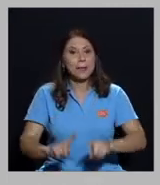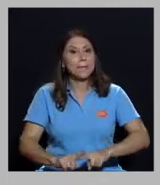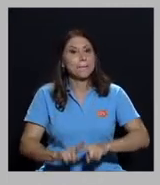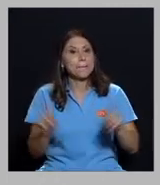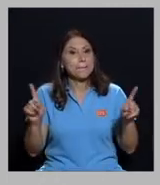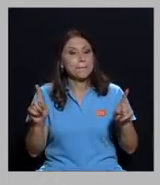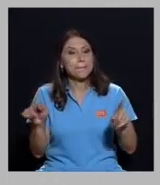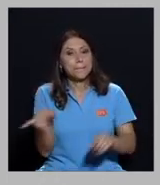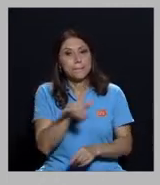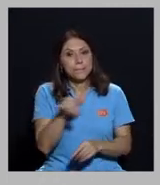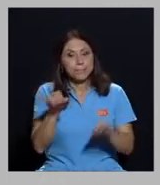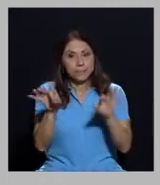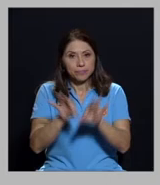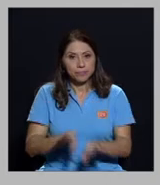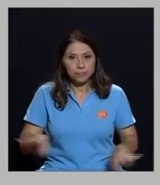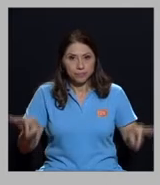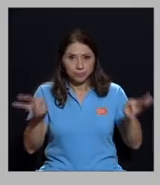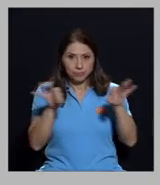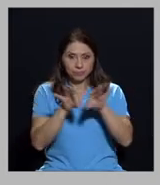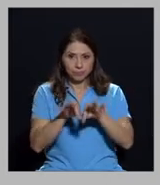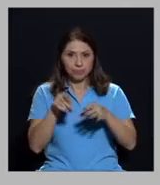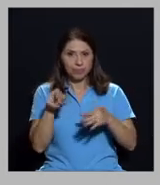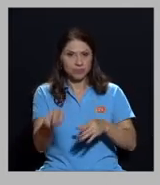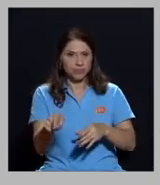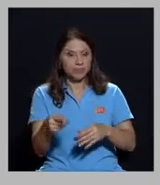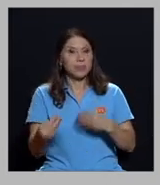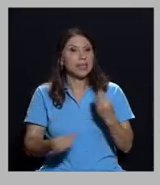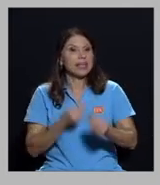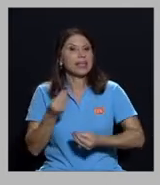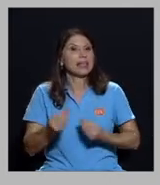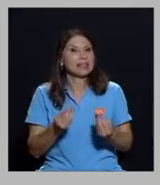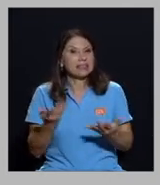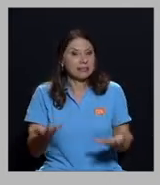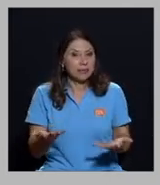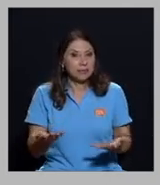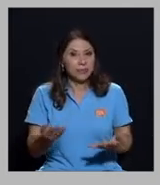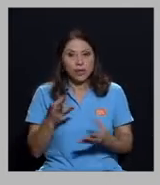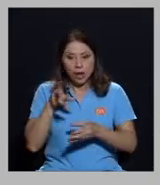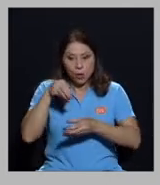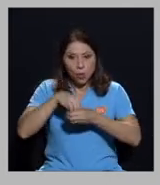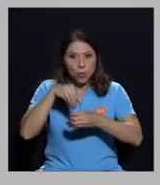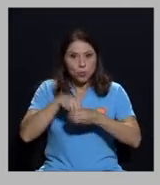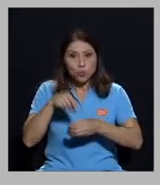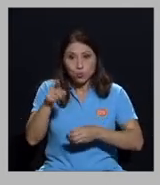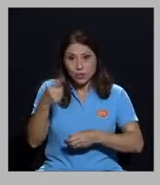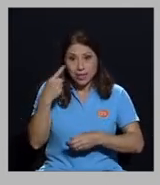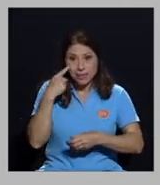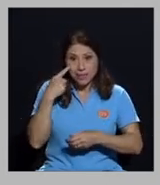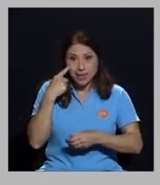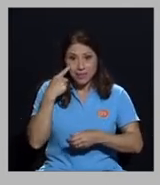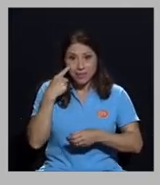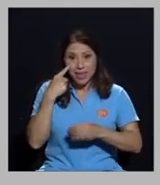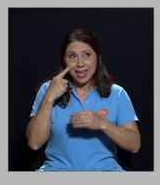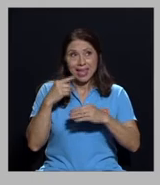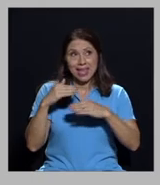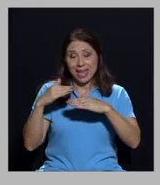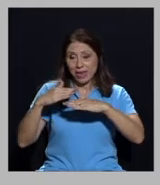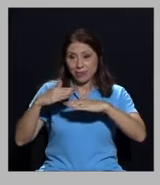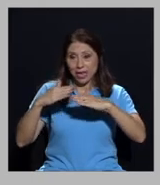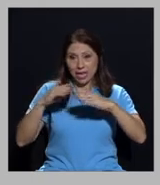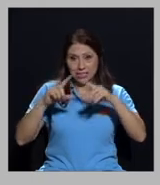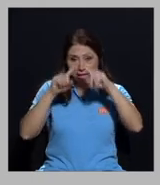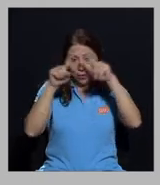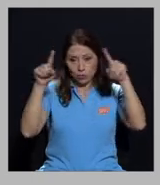el el nivel es la composición usted ustedes ven que hay una mitad superior en gris es